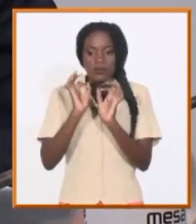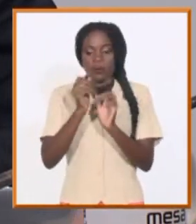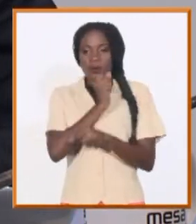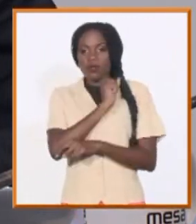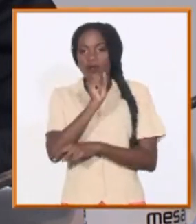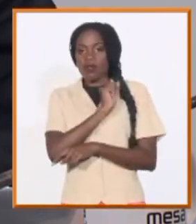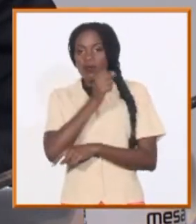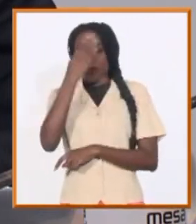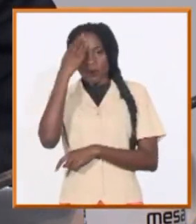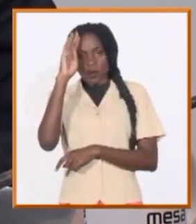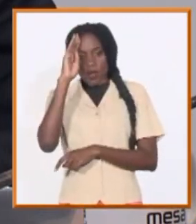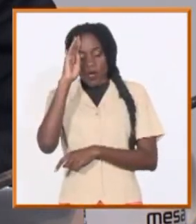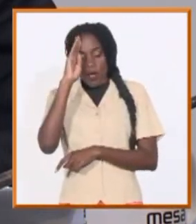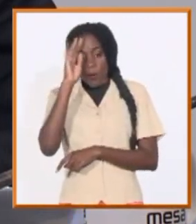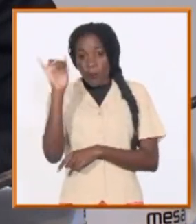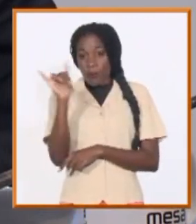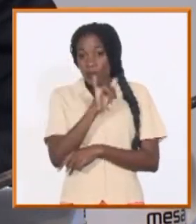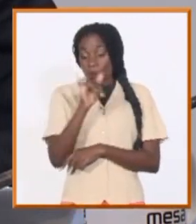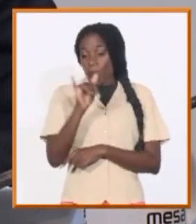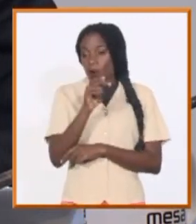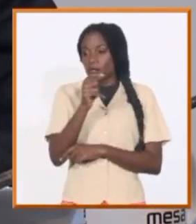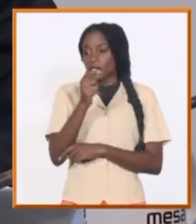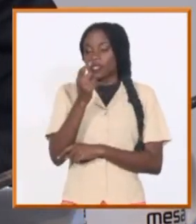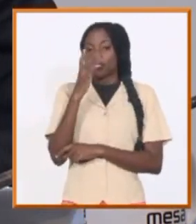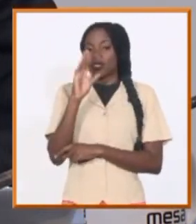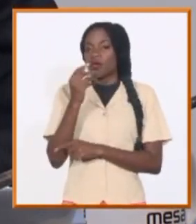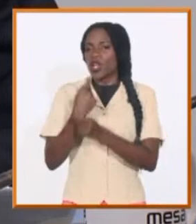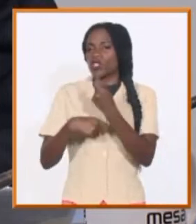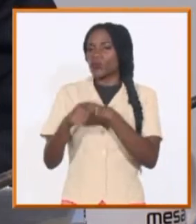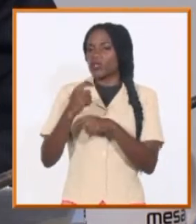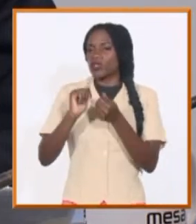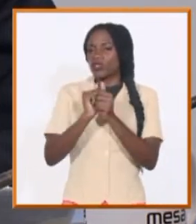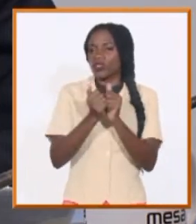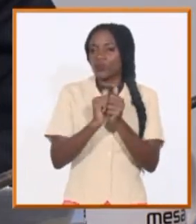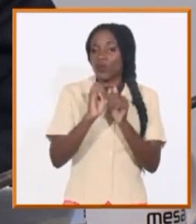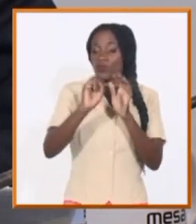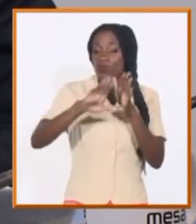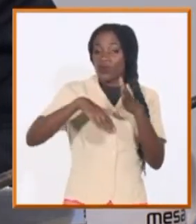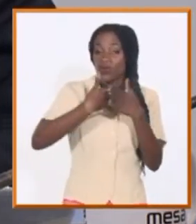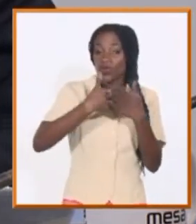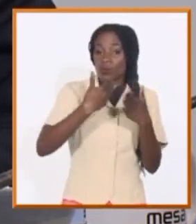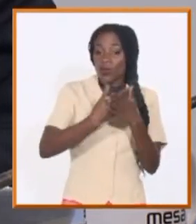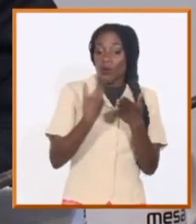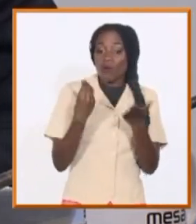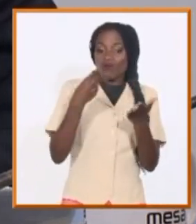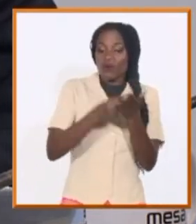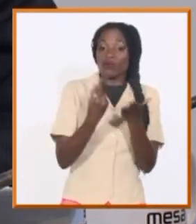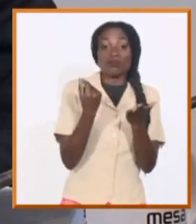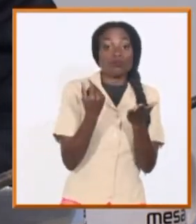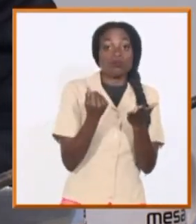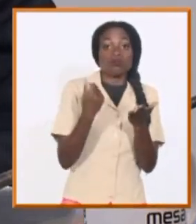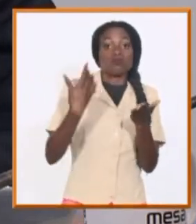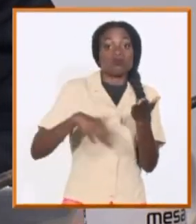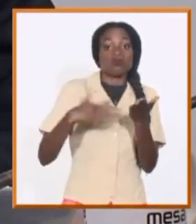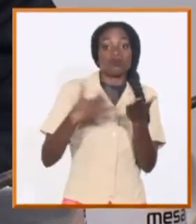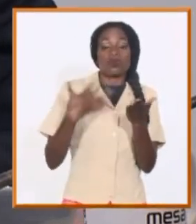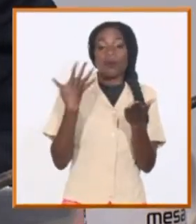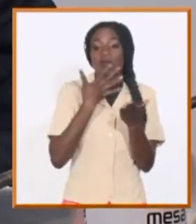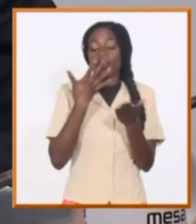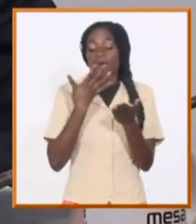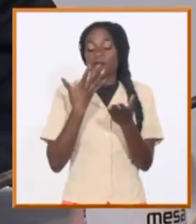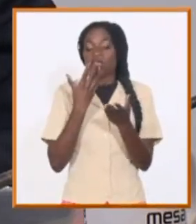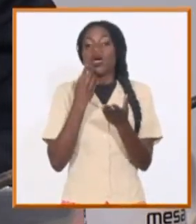propia comercialización del deporte, las empresas ponen mucho dinero en función del deporte, se